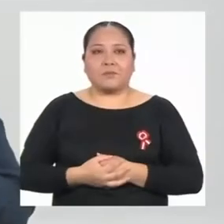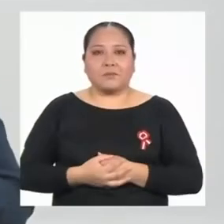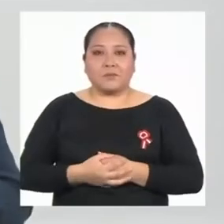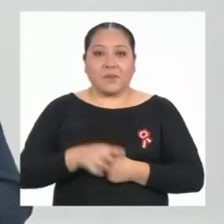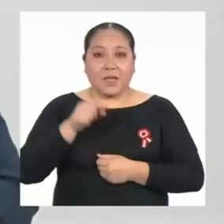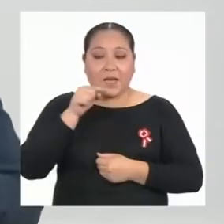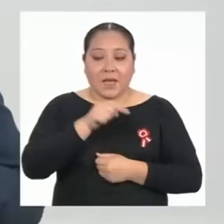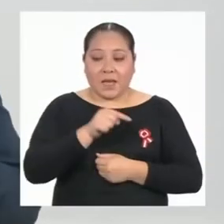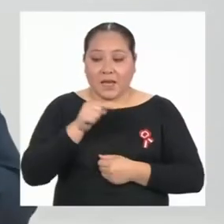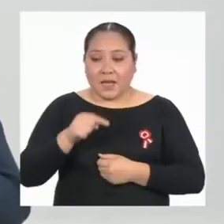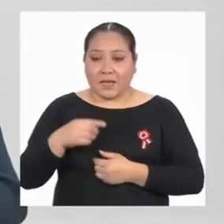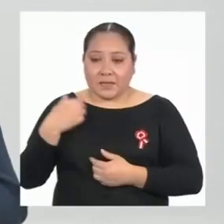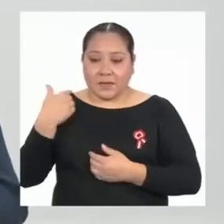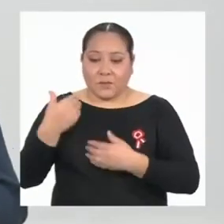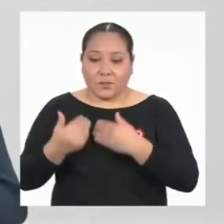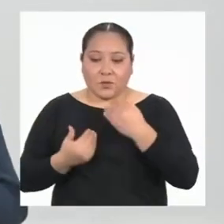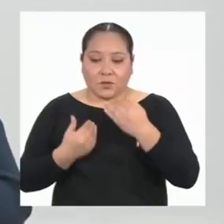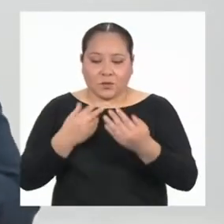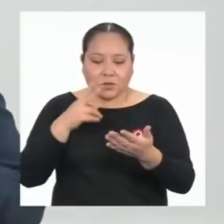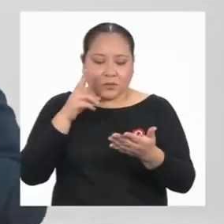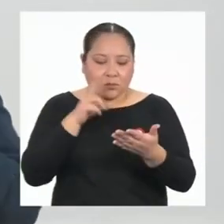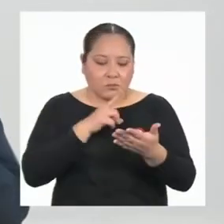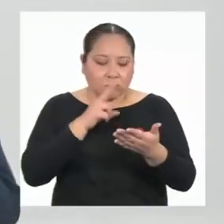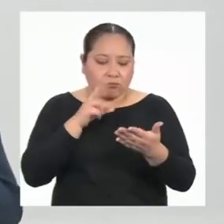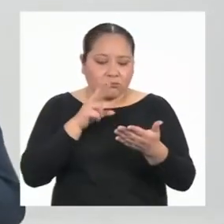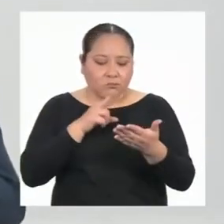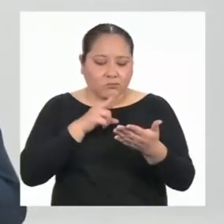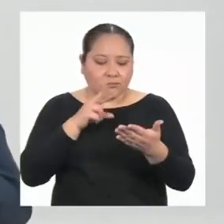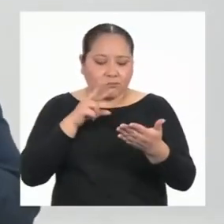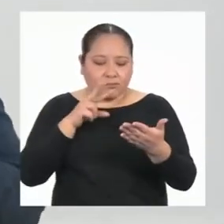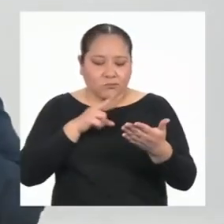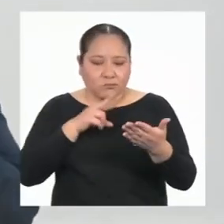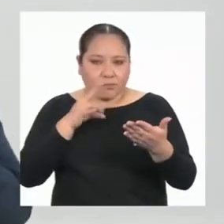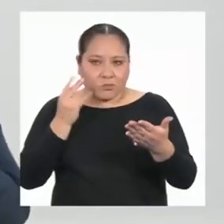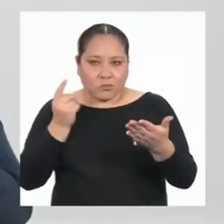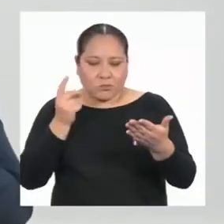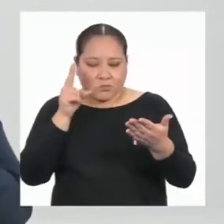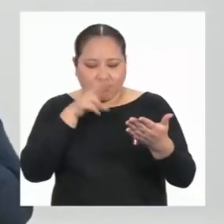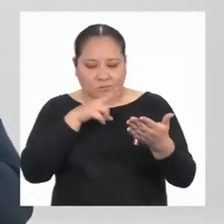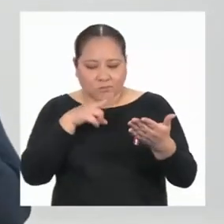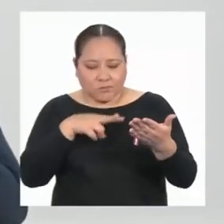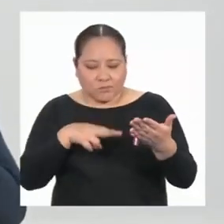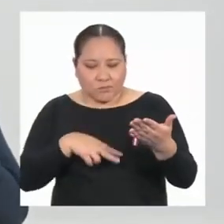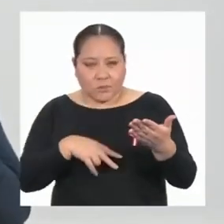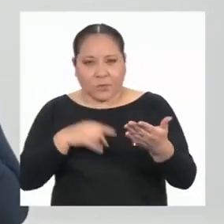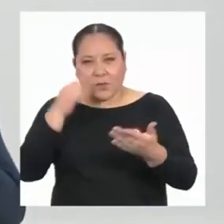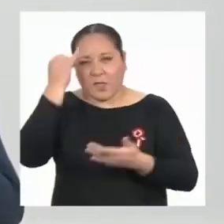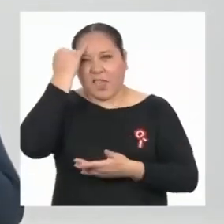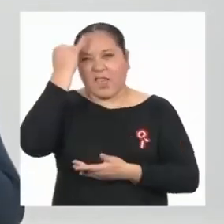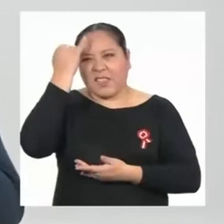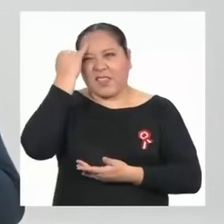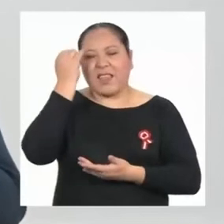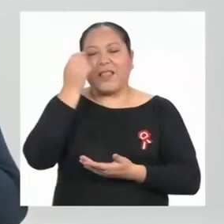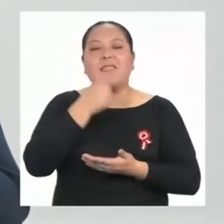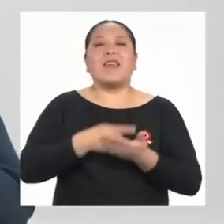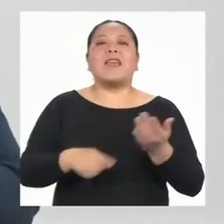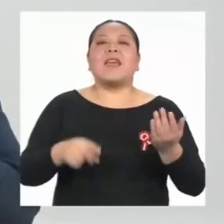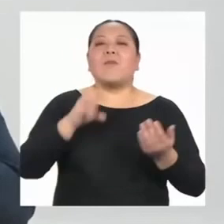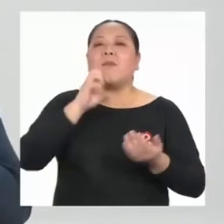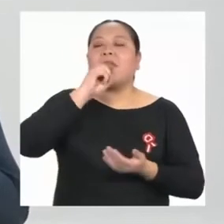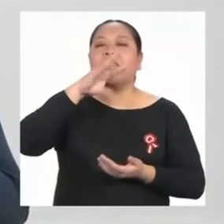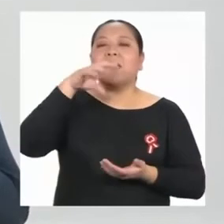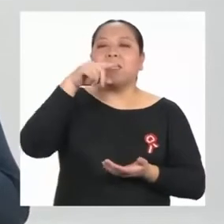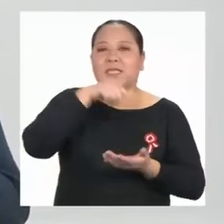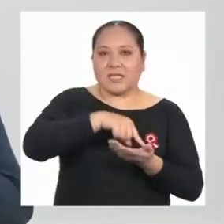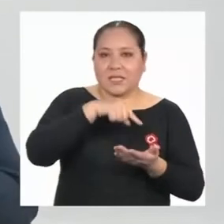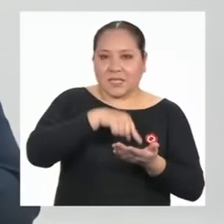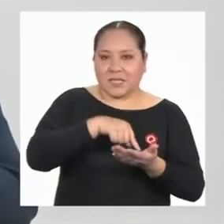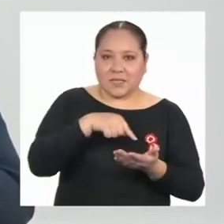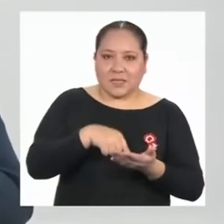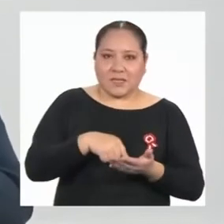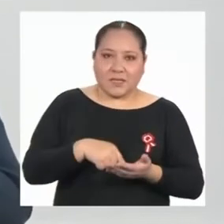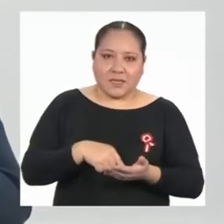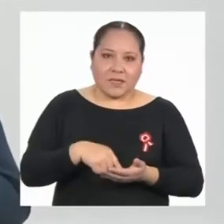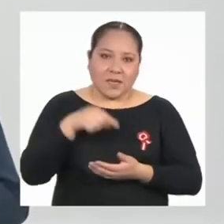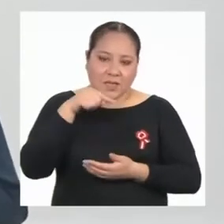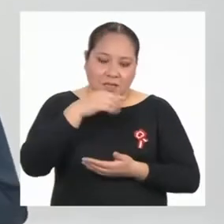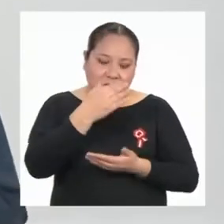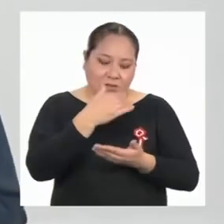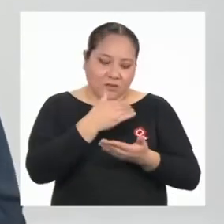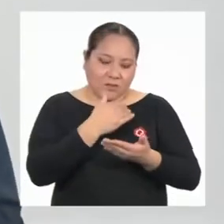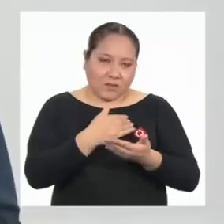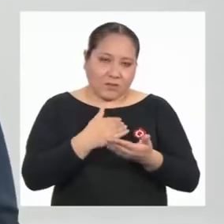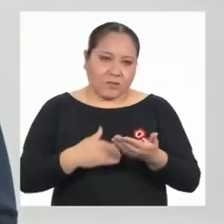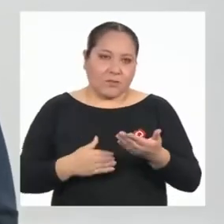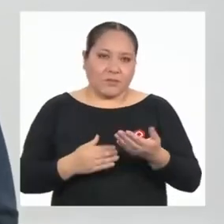Este proceso de inspección nos ha permitido tener una idea general del tema que se desarrollará en el